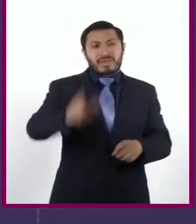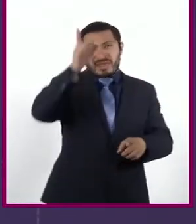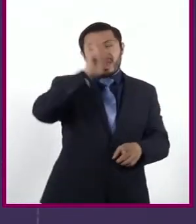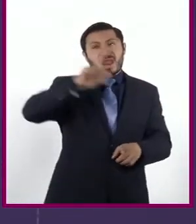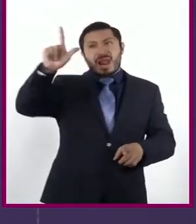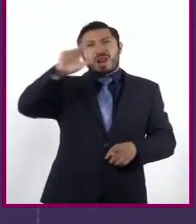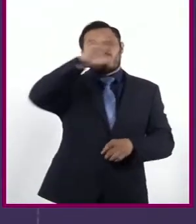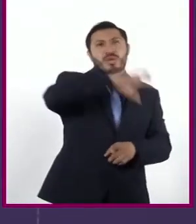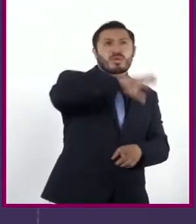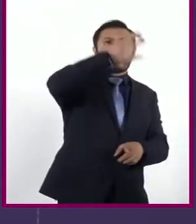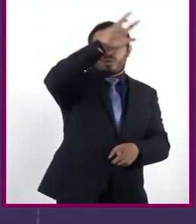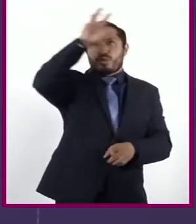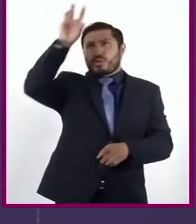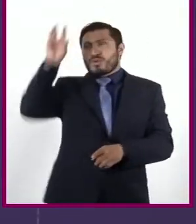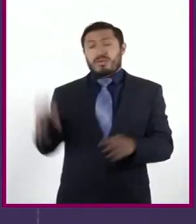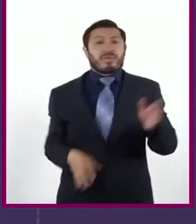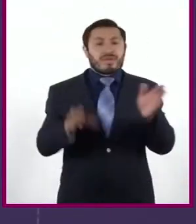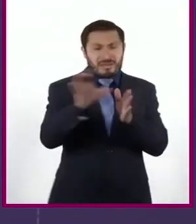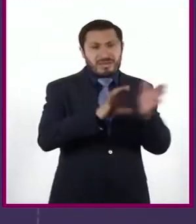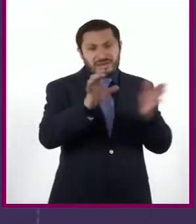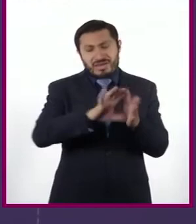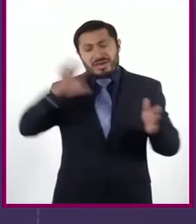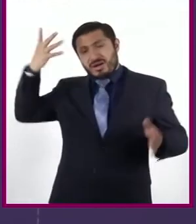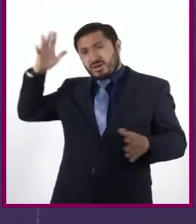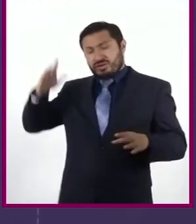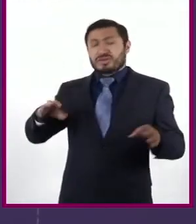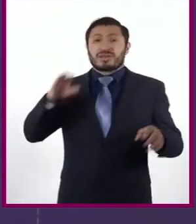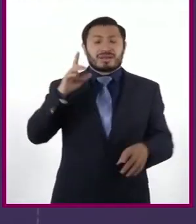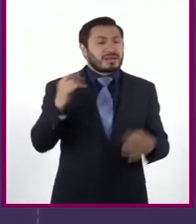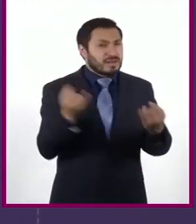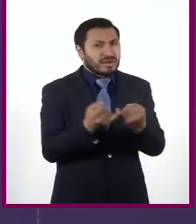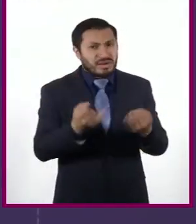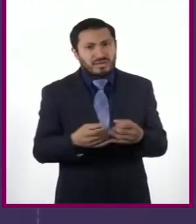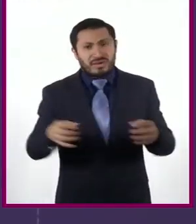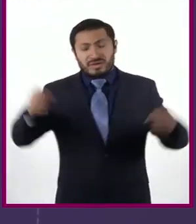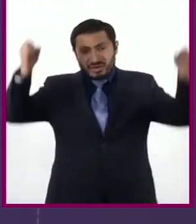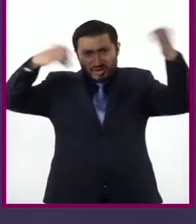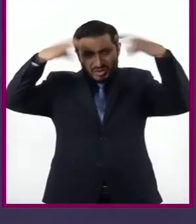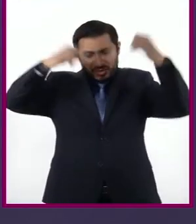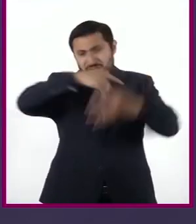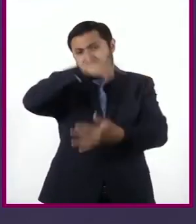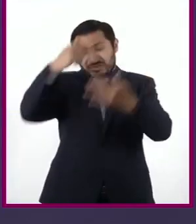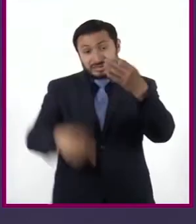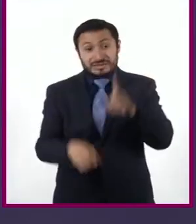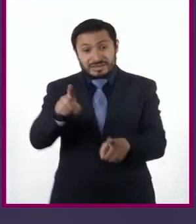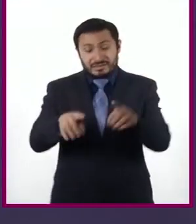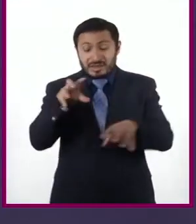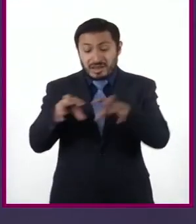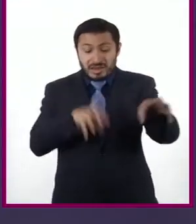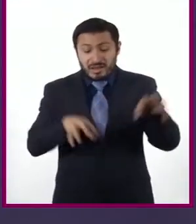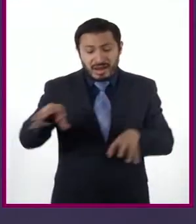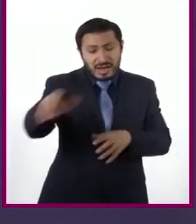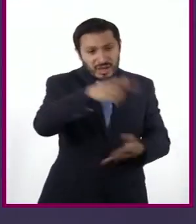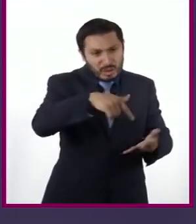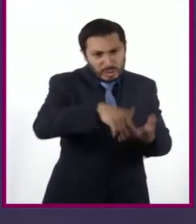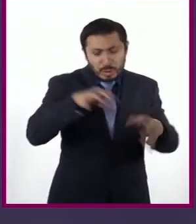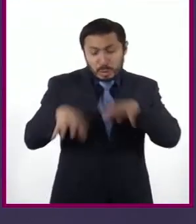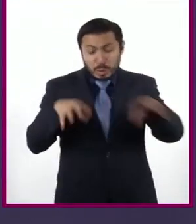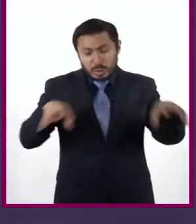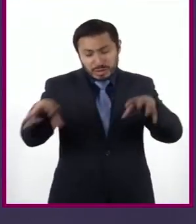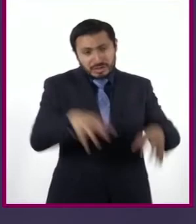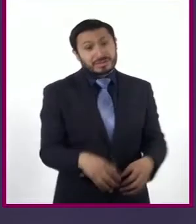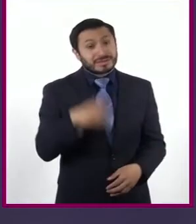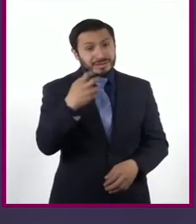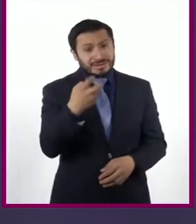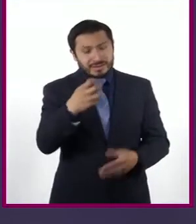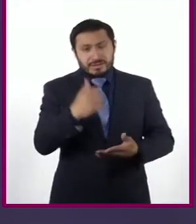y un amplio conocimiento del comportamiento climático y temporal de cada región, lo que les ha permitido